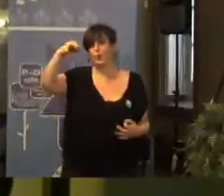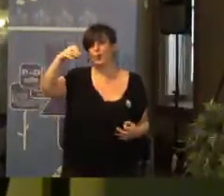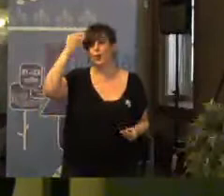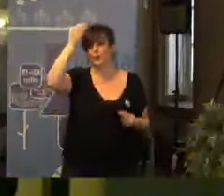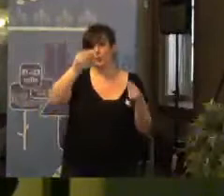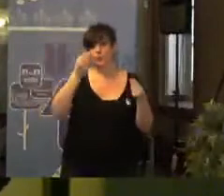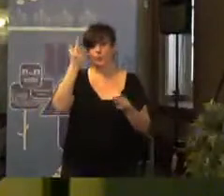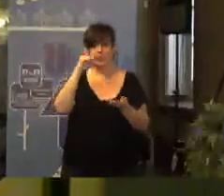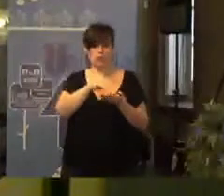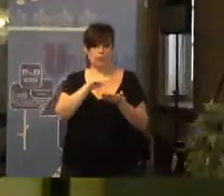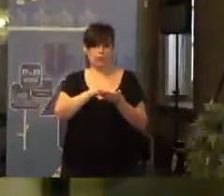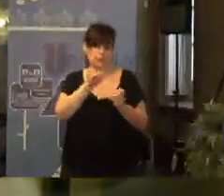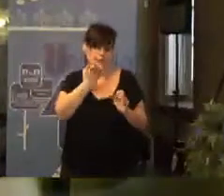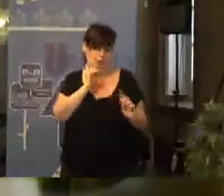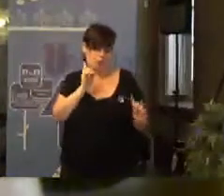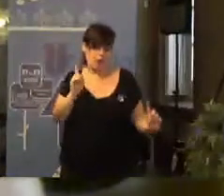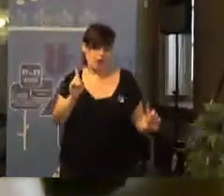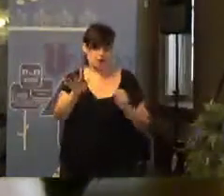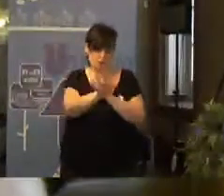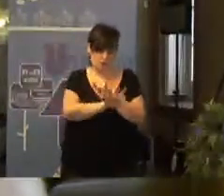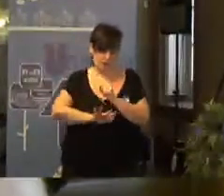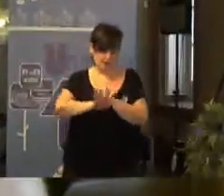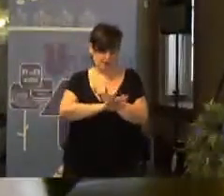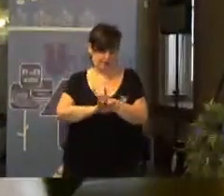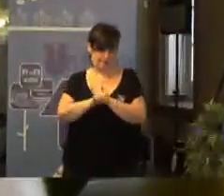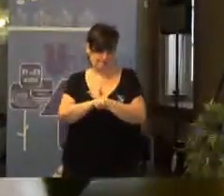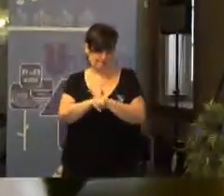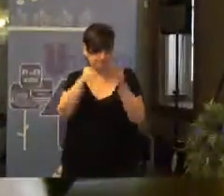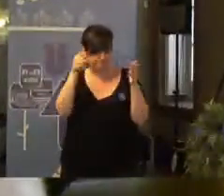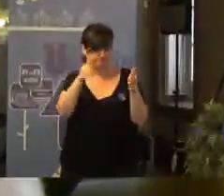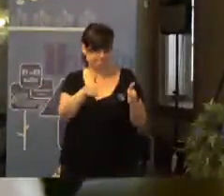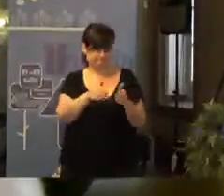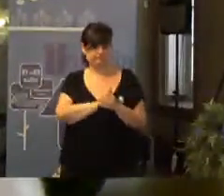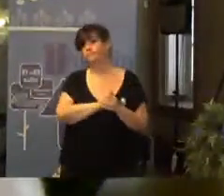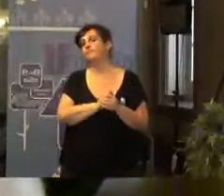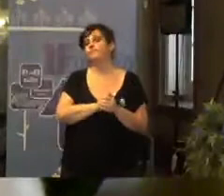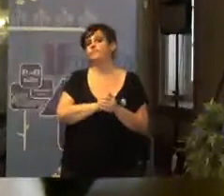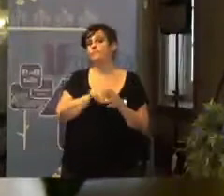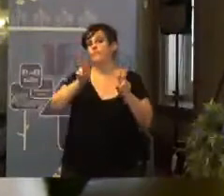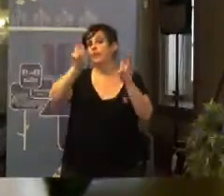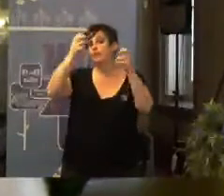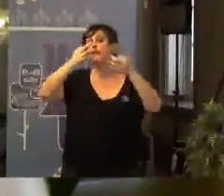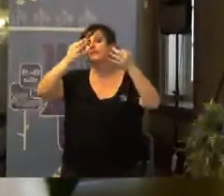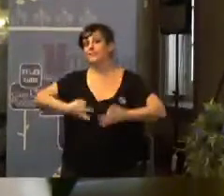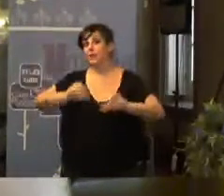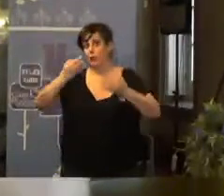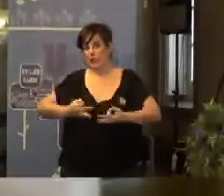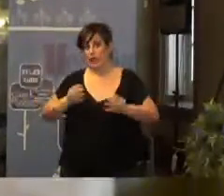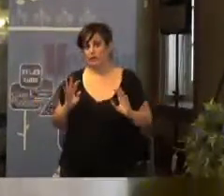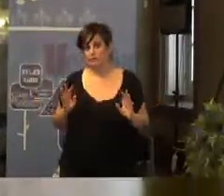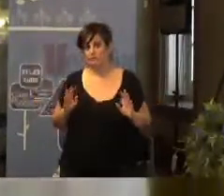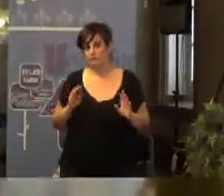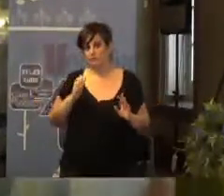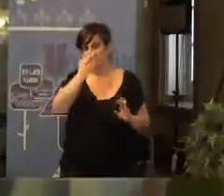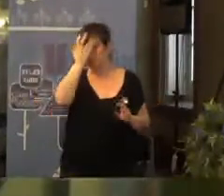repensar todo o que ten que ver con bases, todo o que ten que ver o tema da seguridade é unha cuestión da que podemos